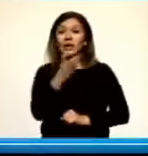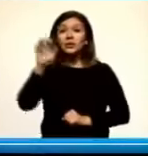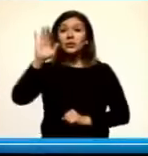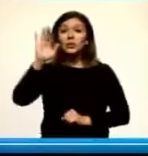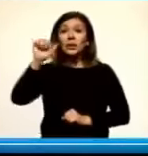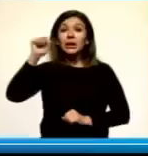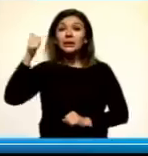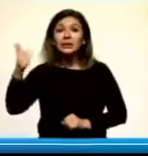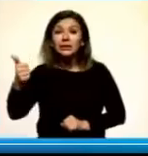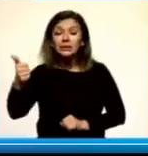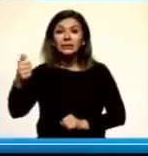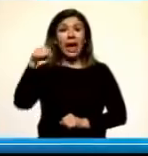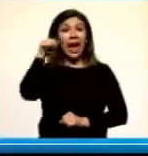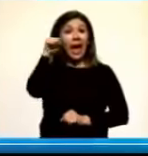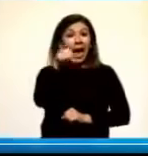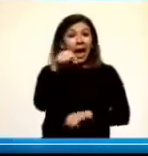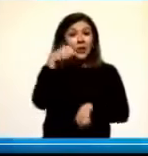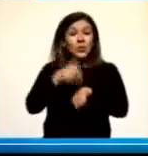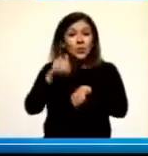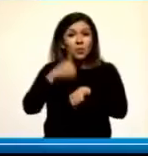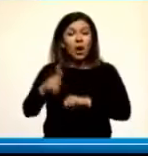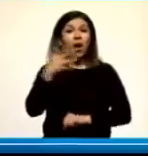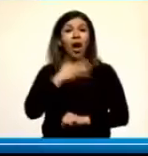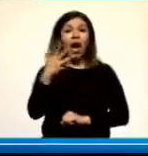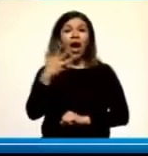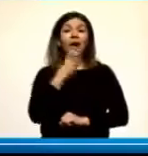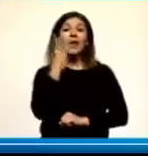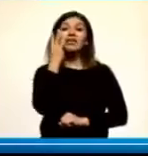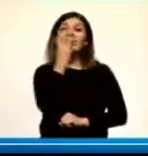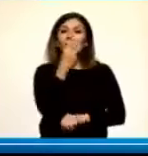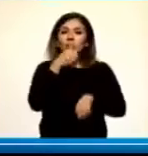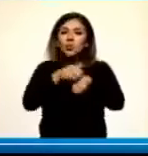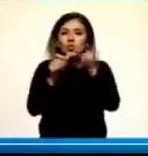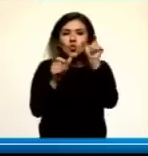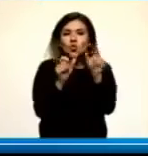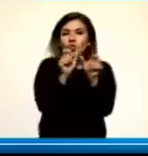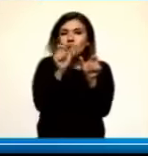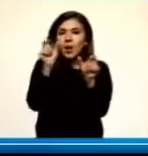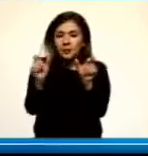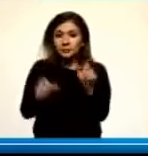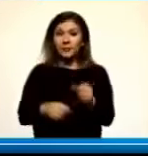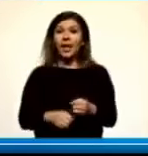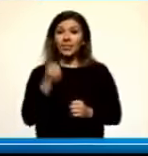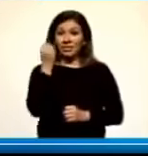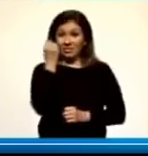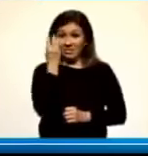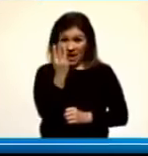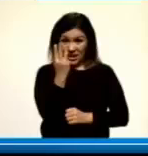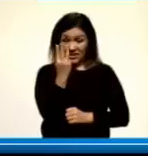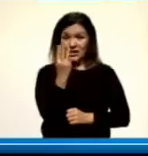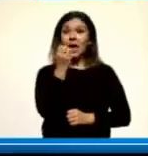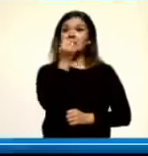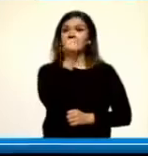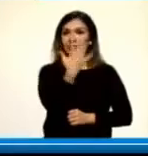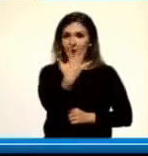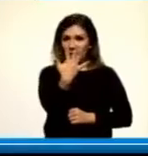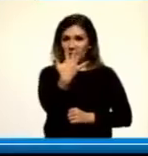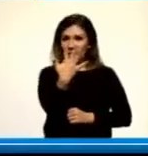¡356! Este número tiene 3 dígitos, el 3, el